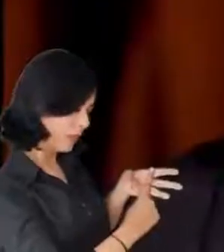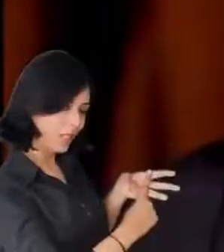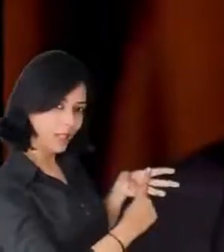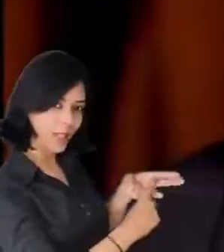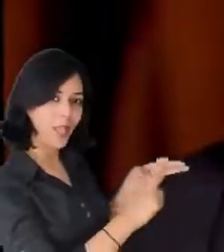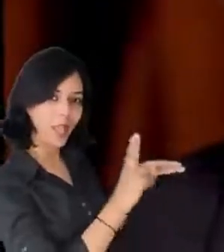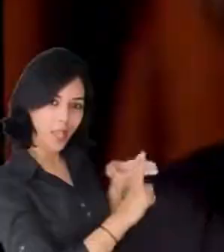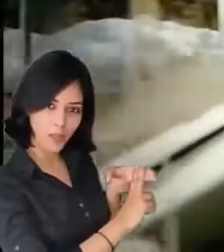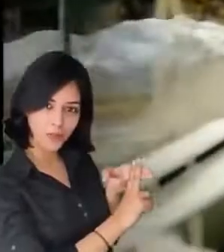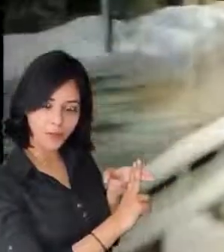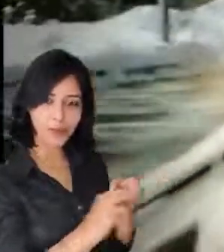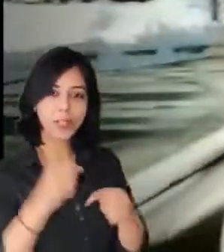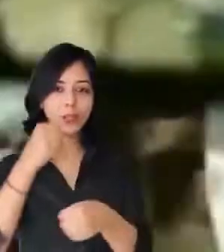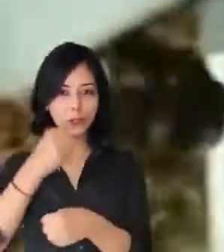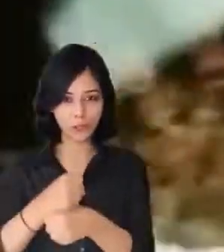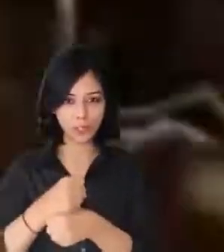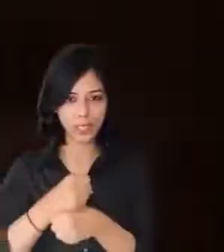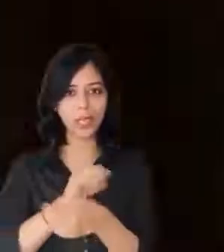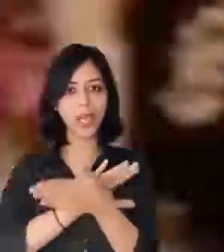Esa fue la última vez que la vio.